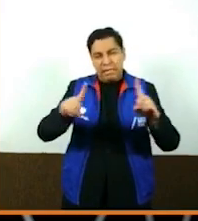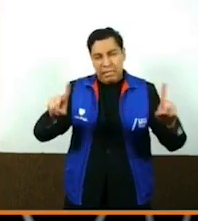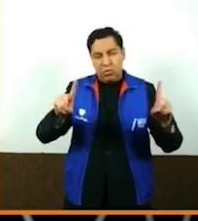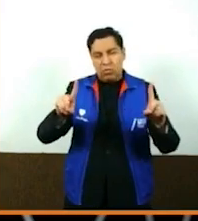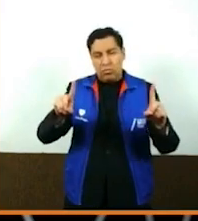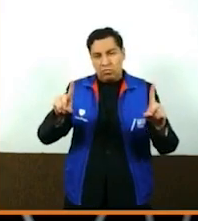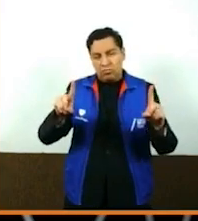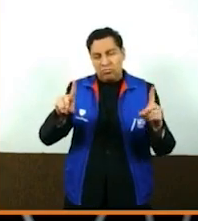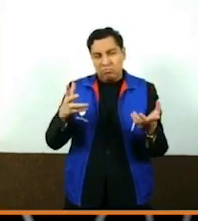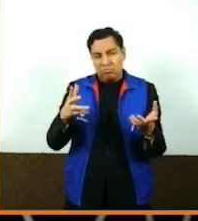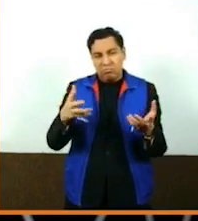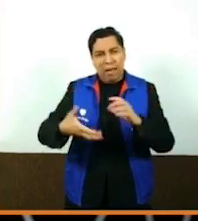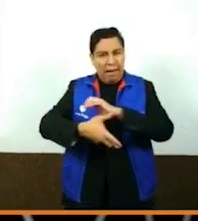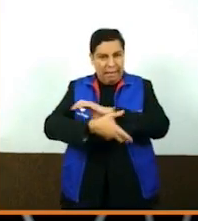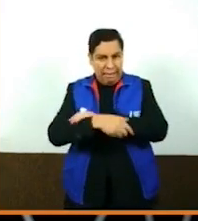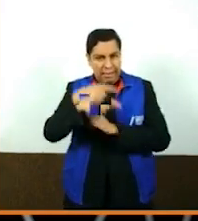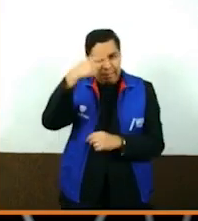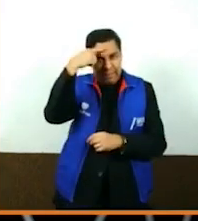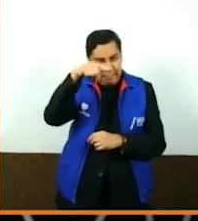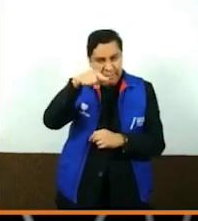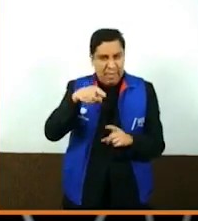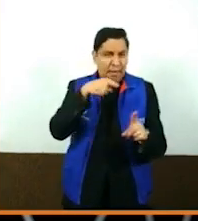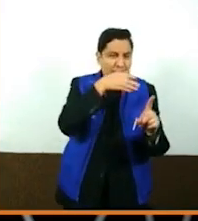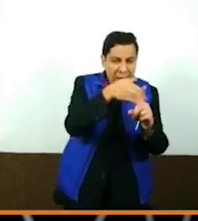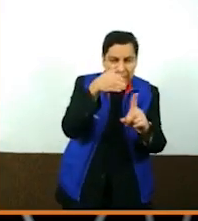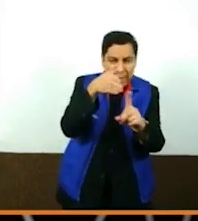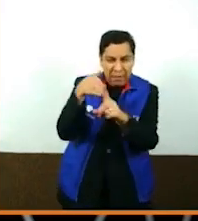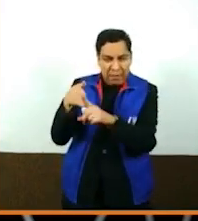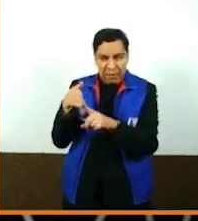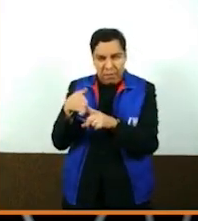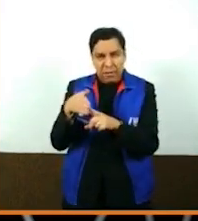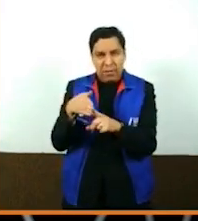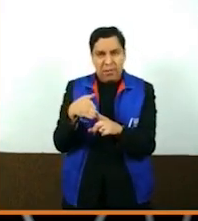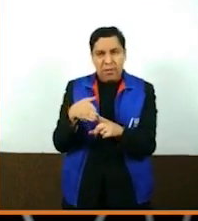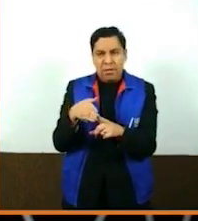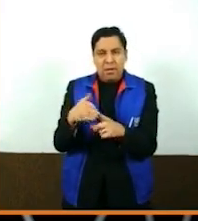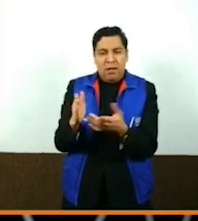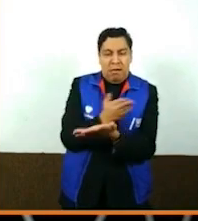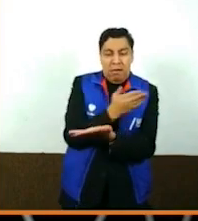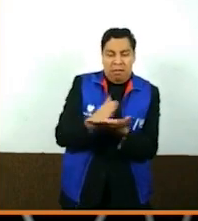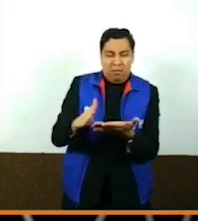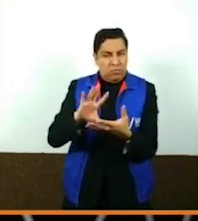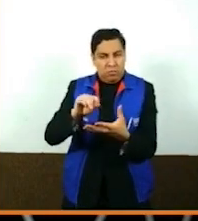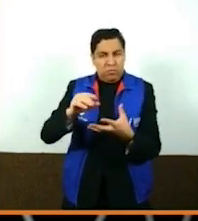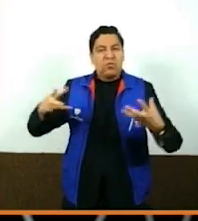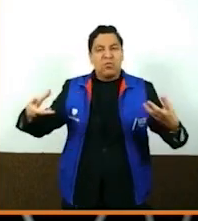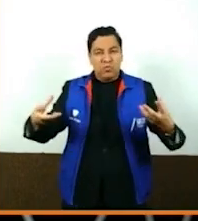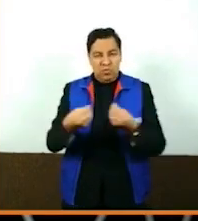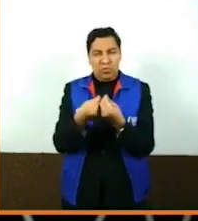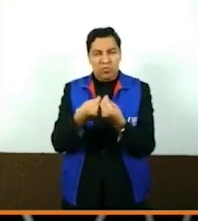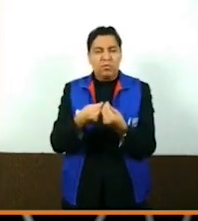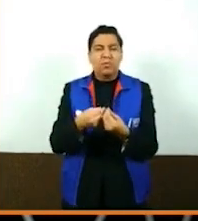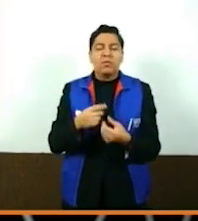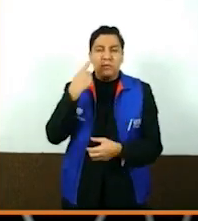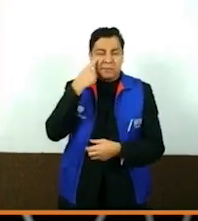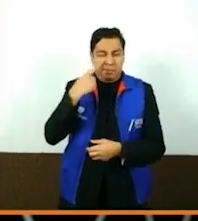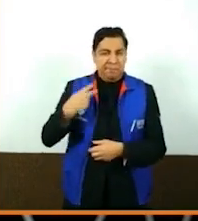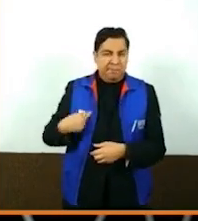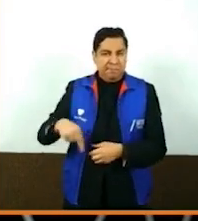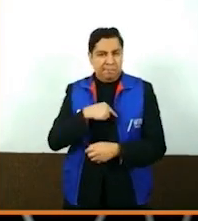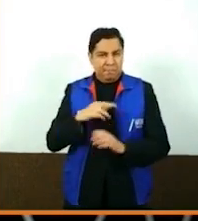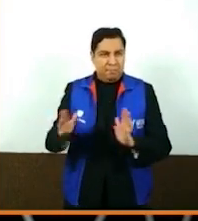el número 17, las alianzas para el cumplimiento de objetivos. En ese sentido, nosotros también hemos participado con otros